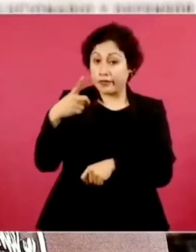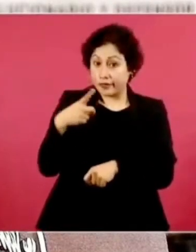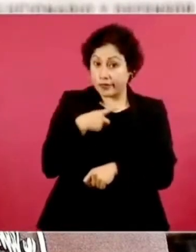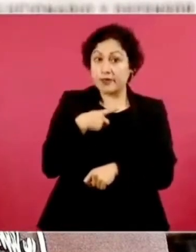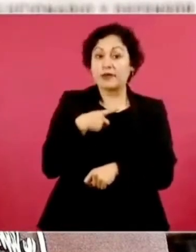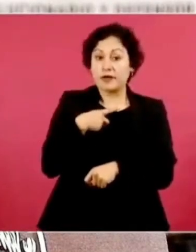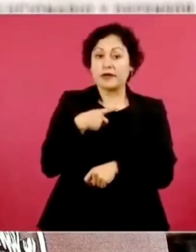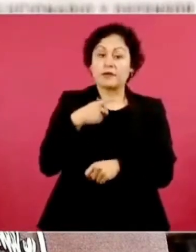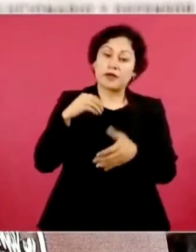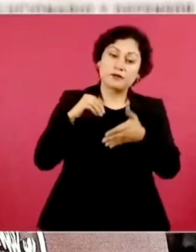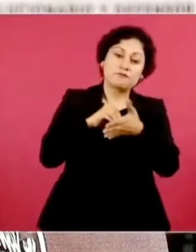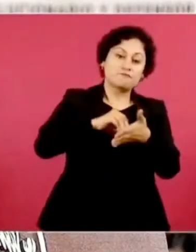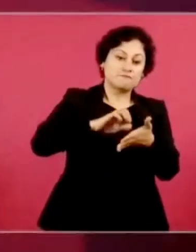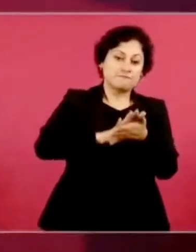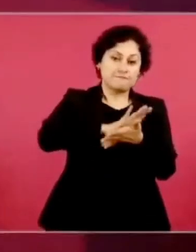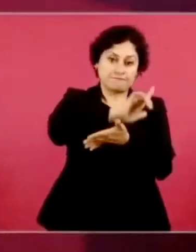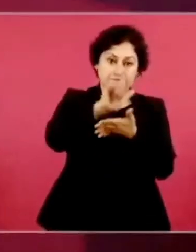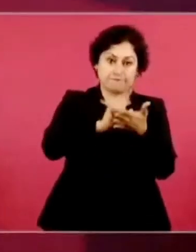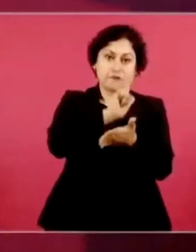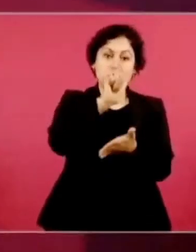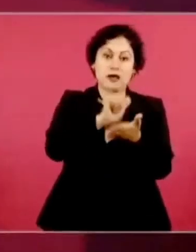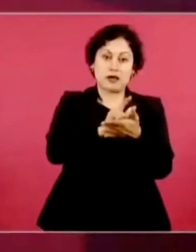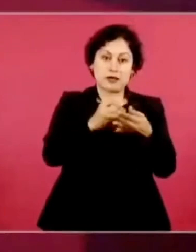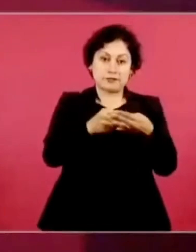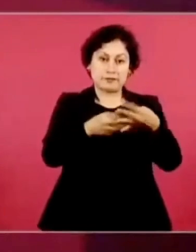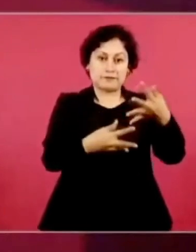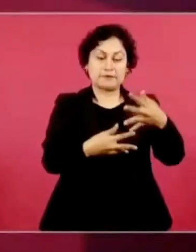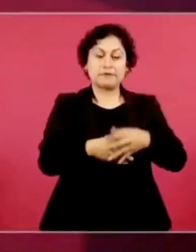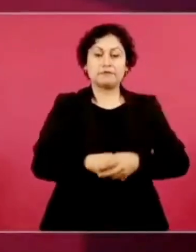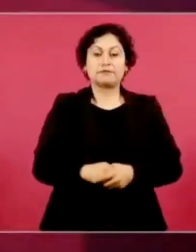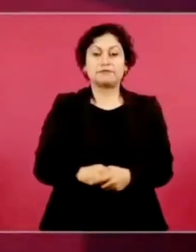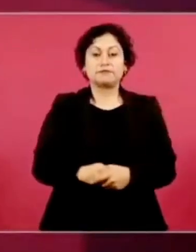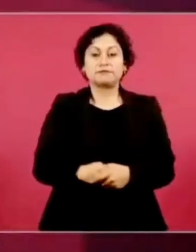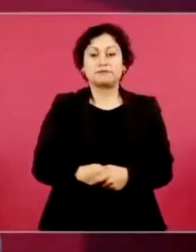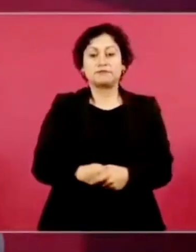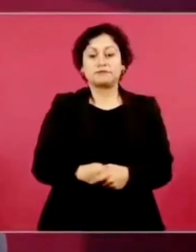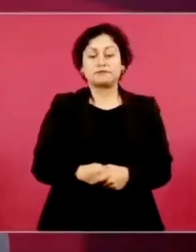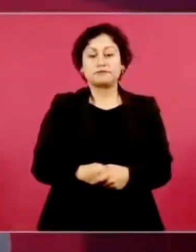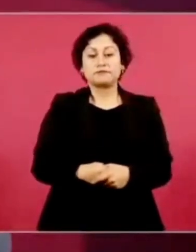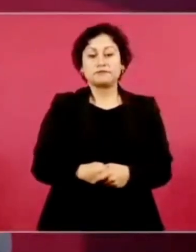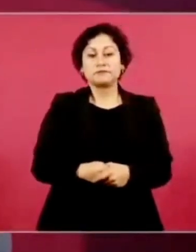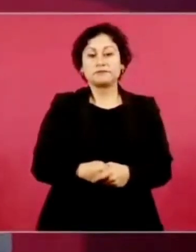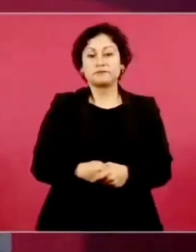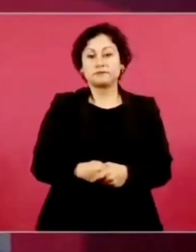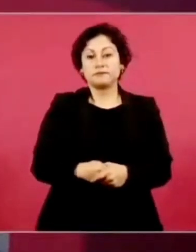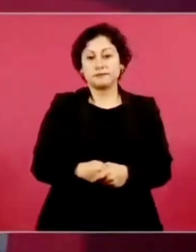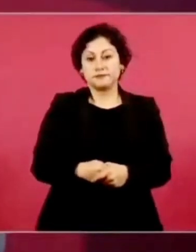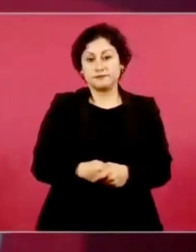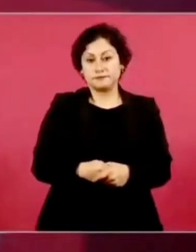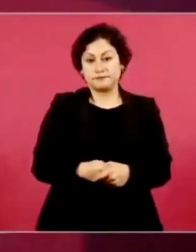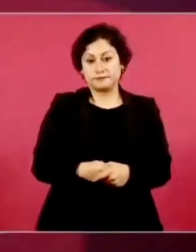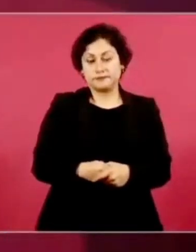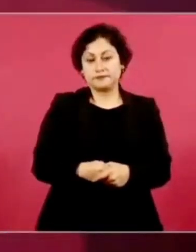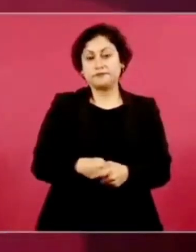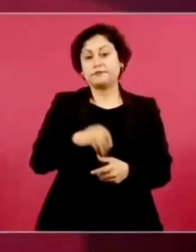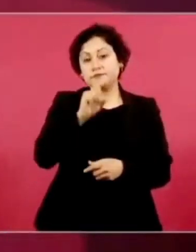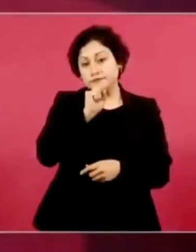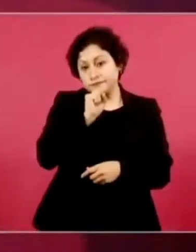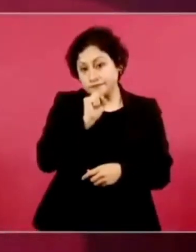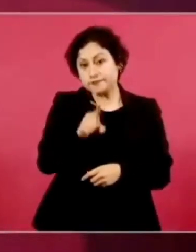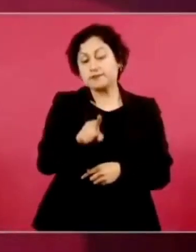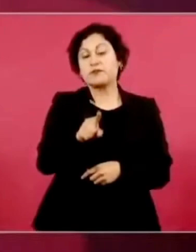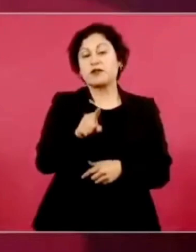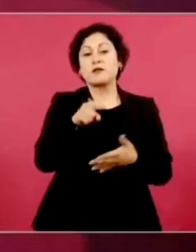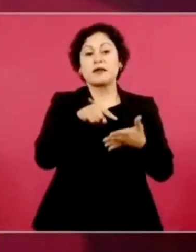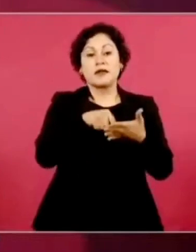la legislación secundaria. Por su parte, se establece que el servicio público